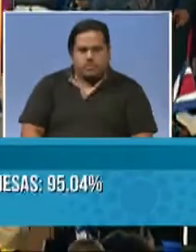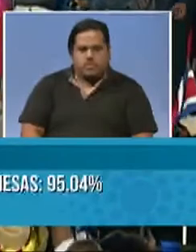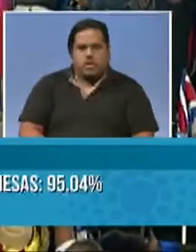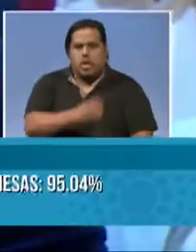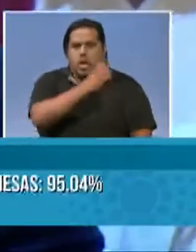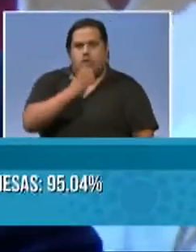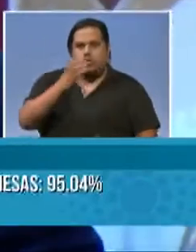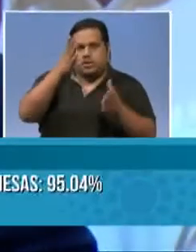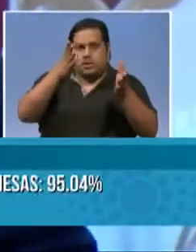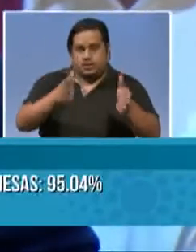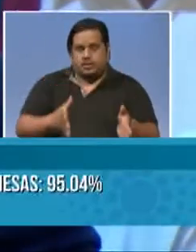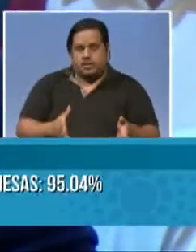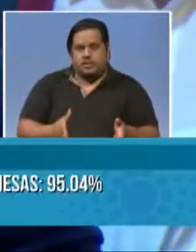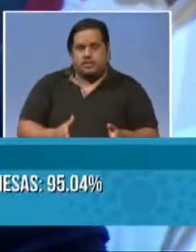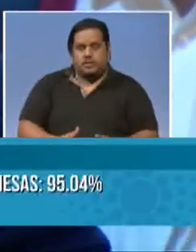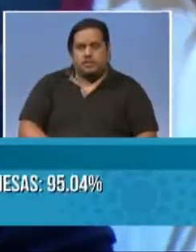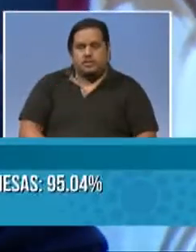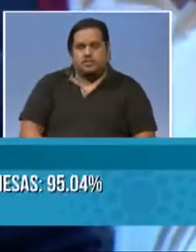Costarricenses,